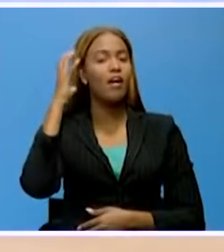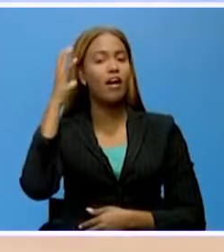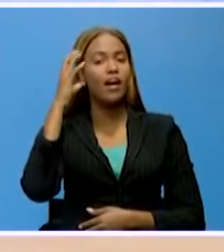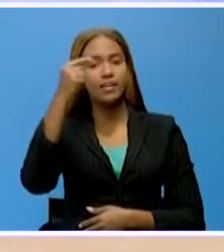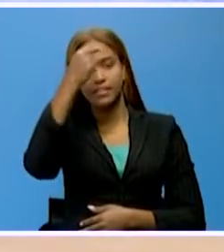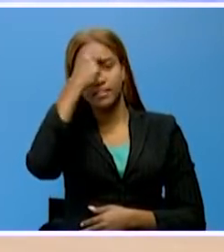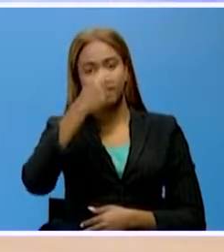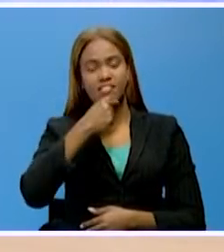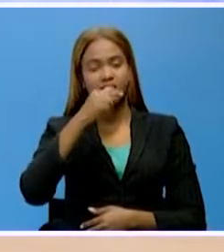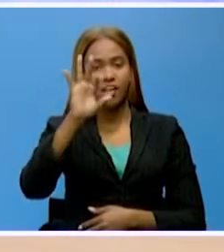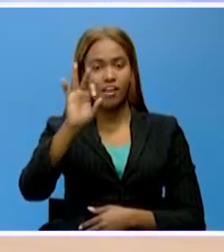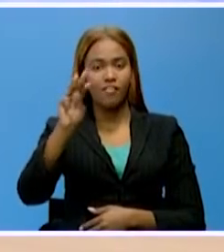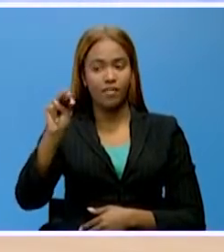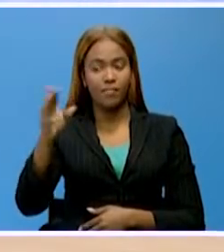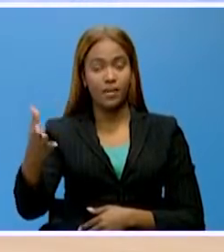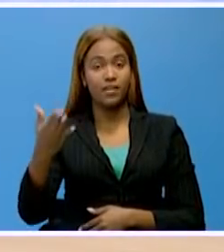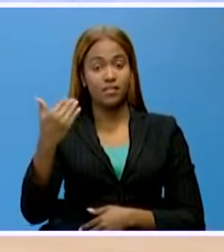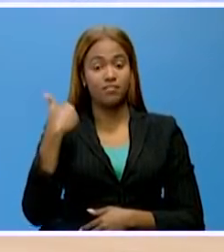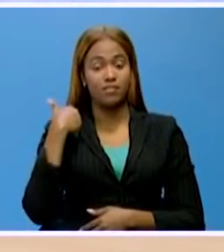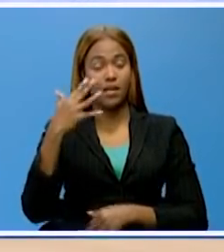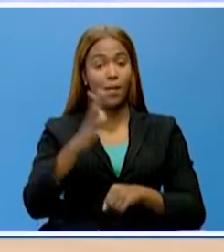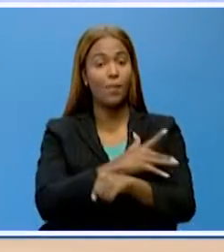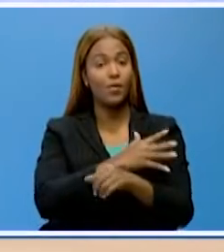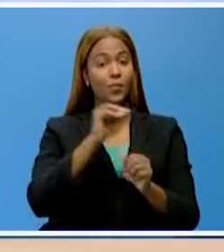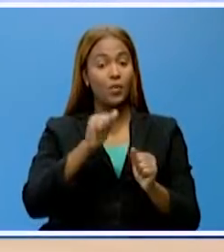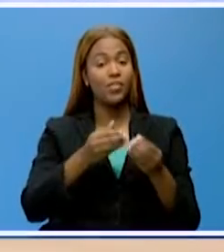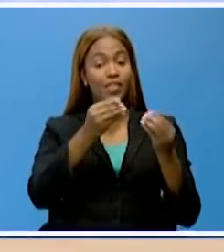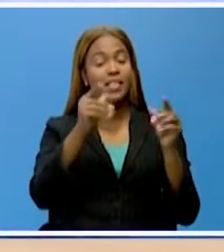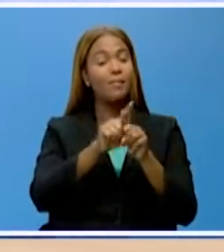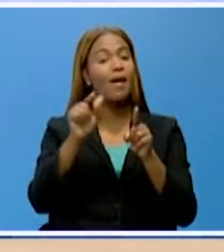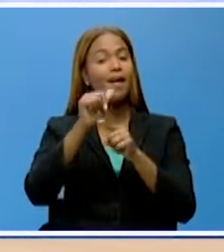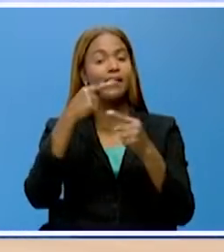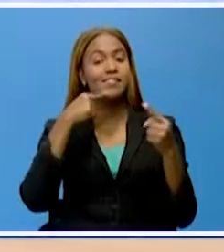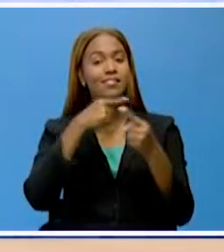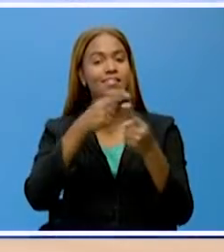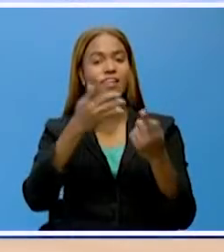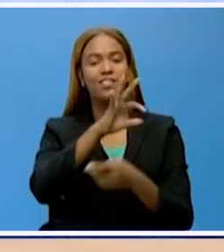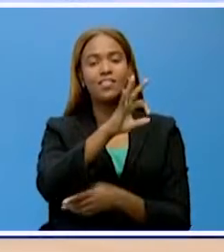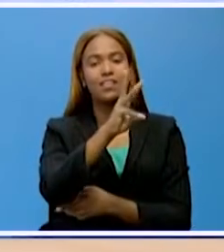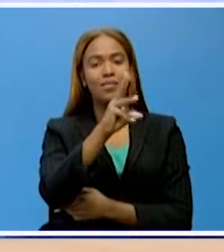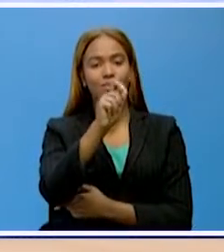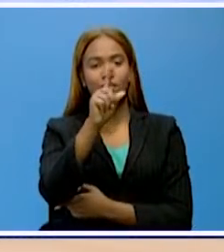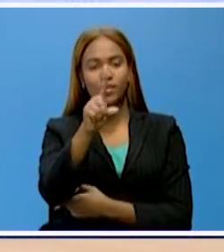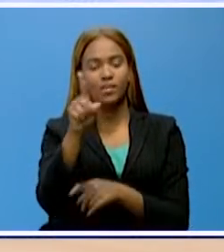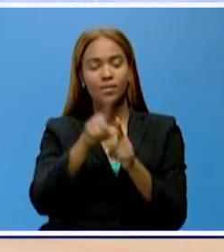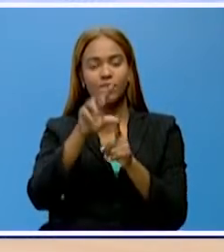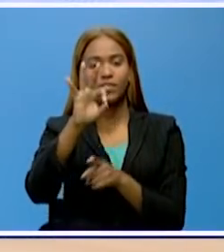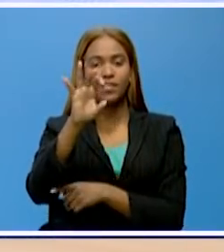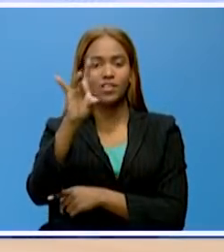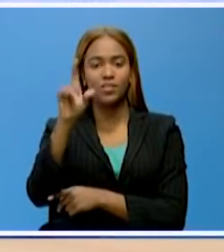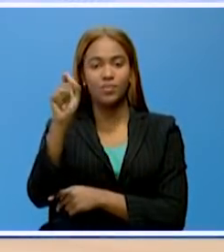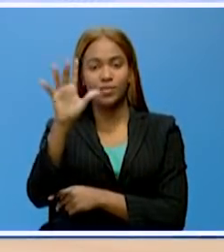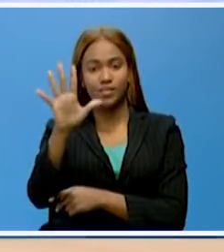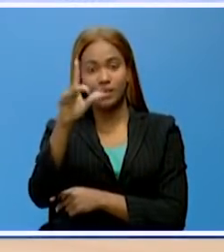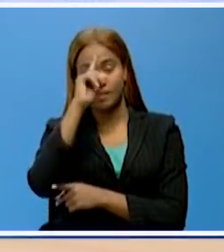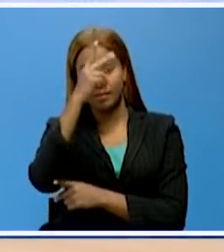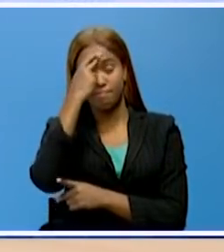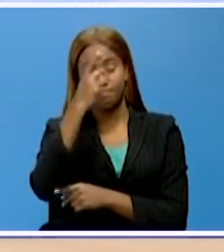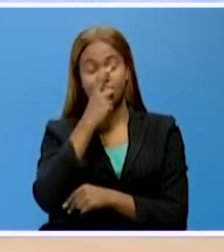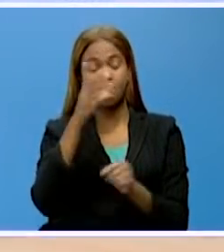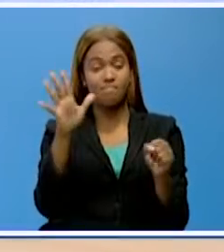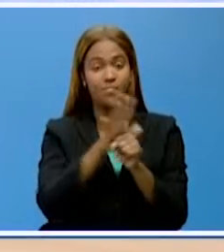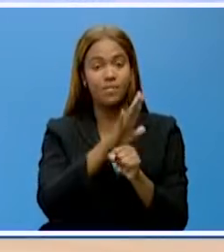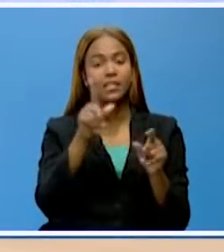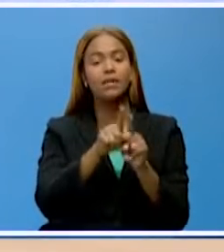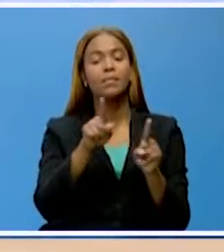FM, una estación que es más que música, 96.1 y 98.5 para todo el país, e igual RTVD